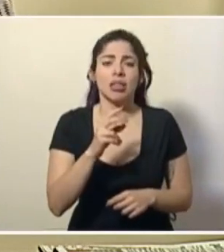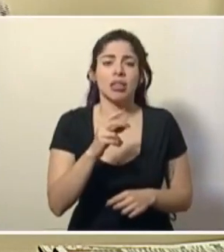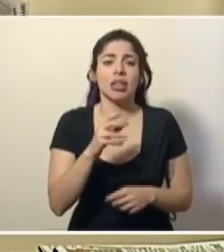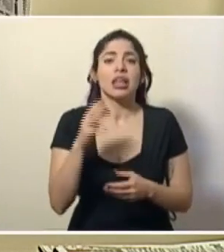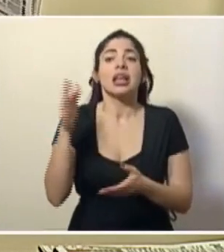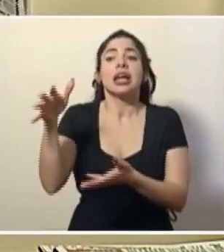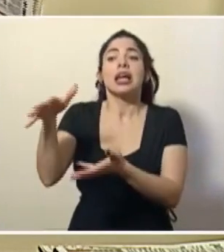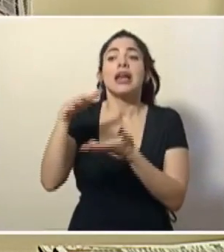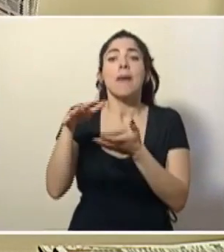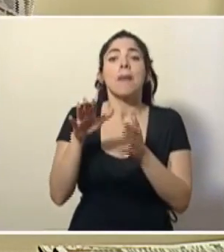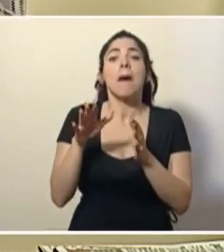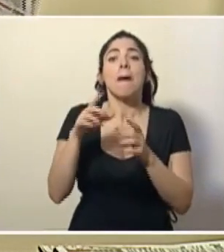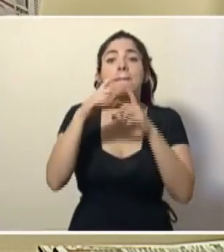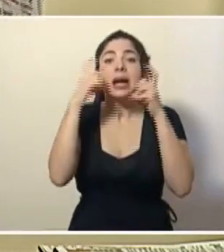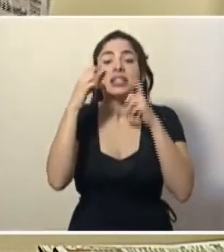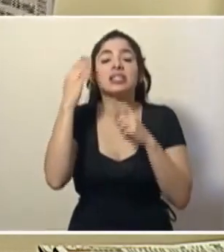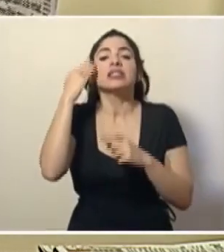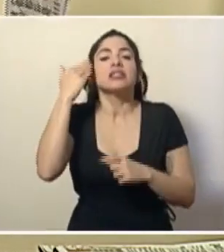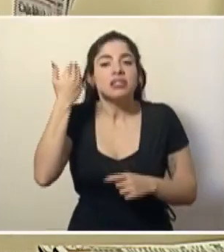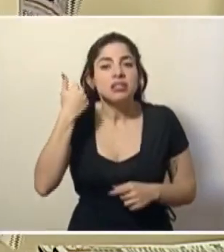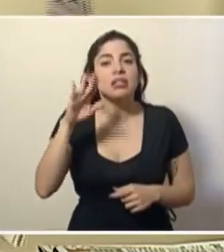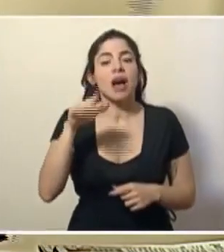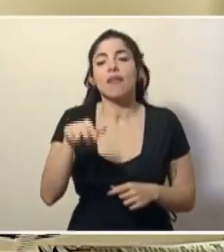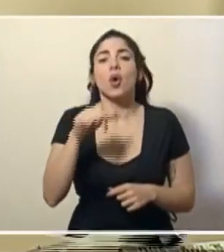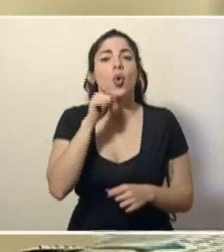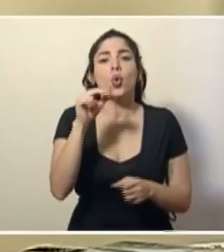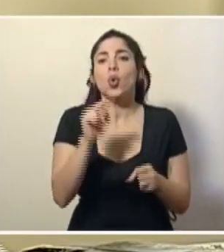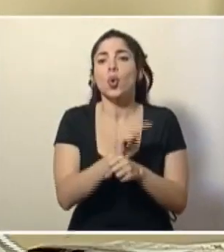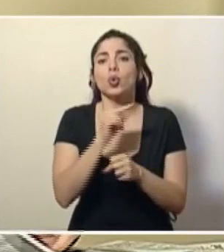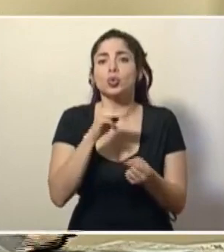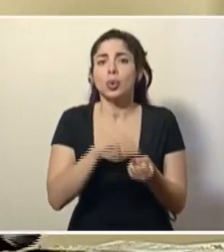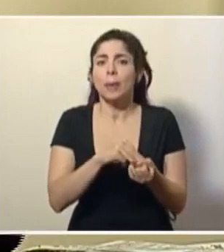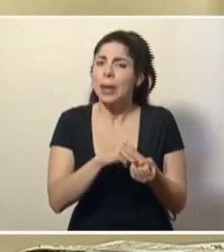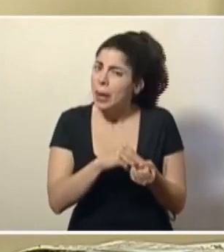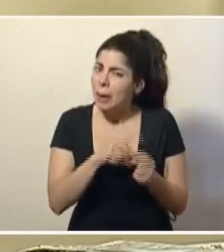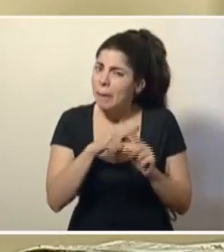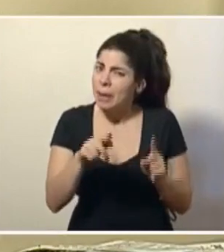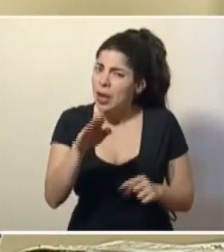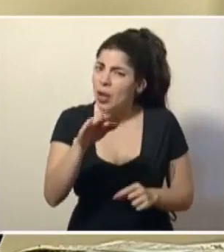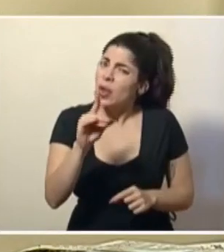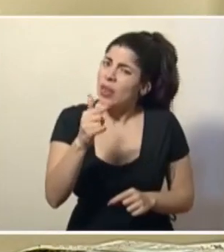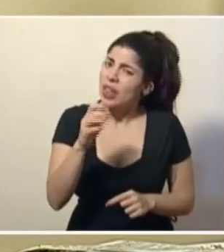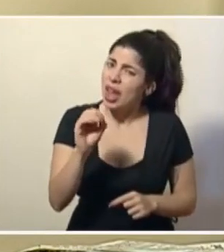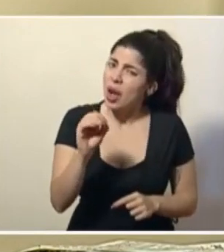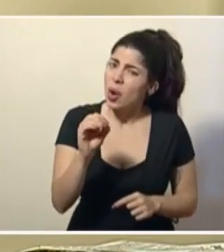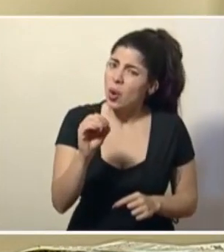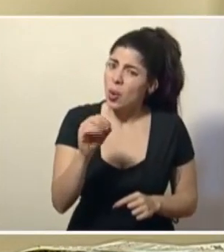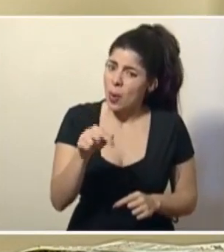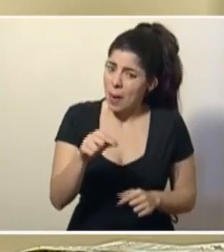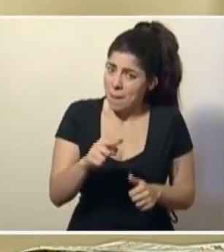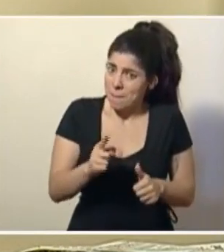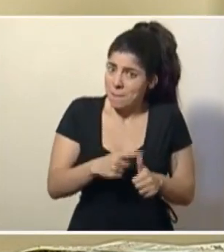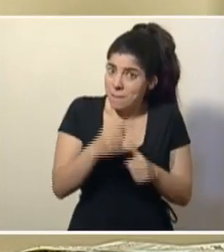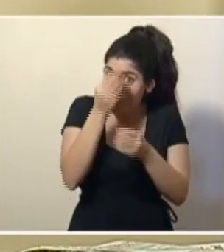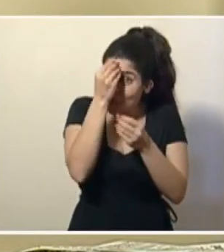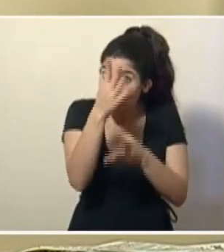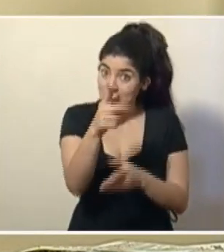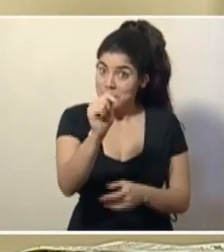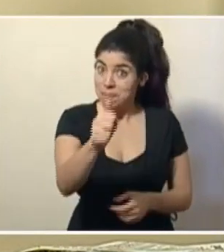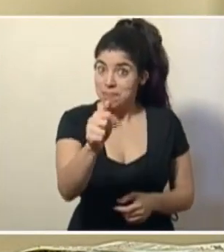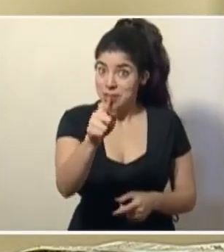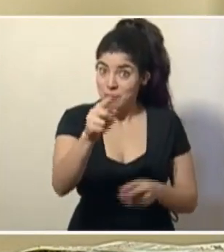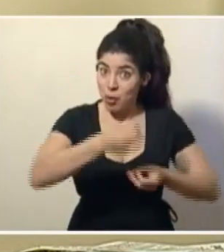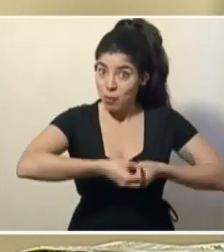mascarillas sabiendo que no eran de uso médico. Pero, don Diego, en este primer informe que usted